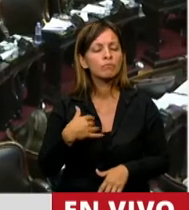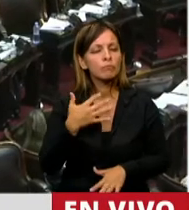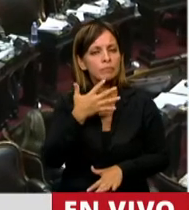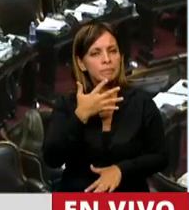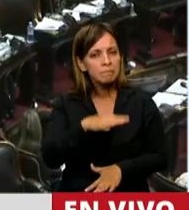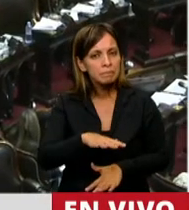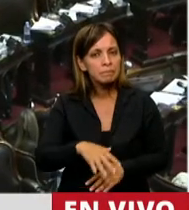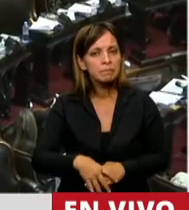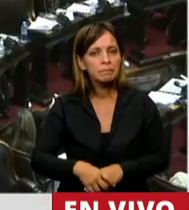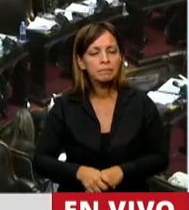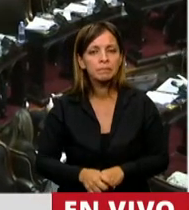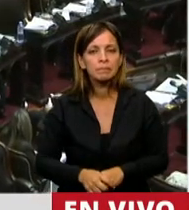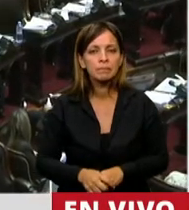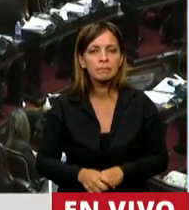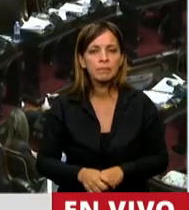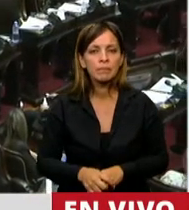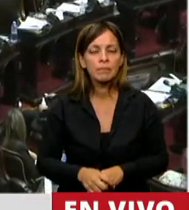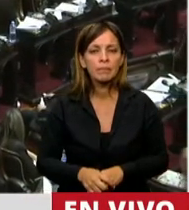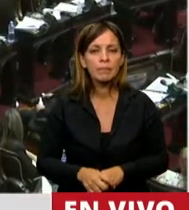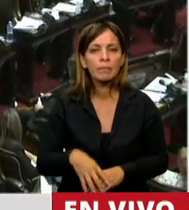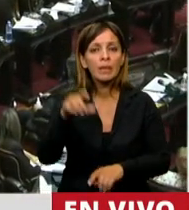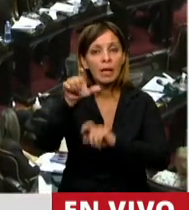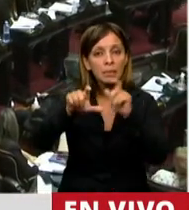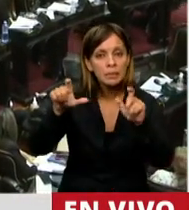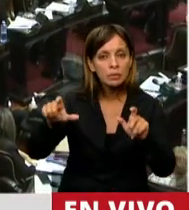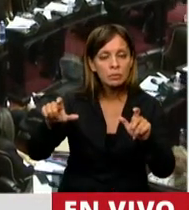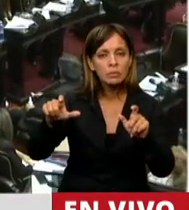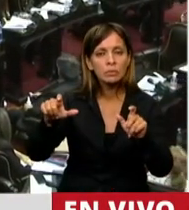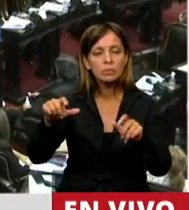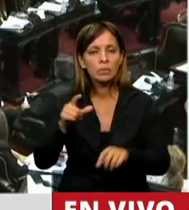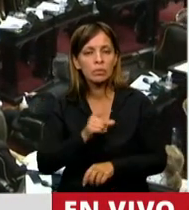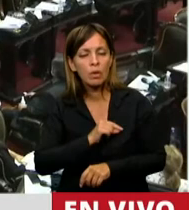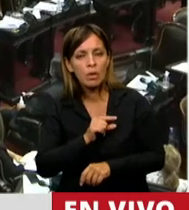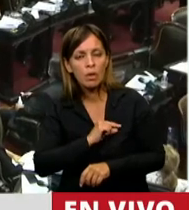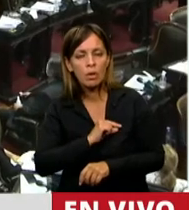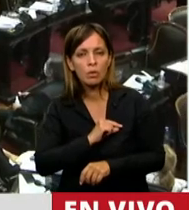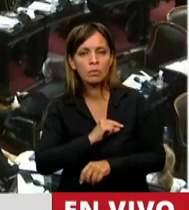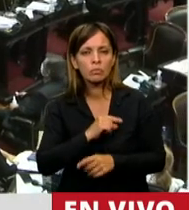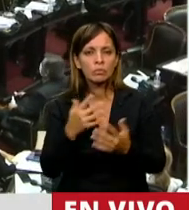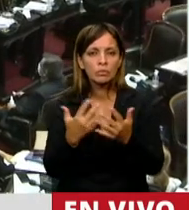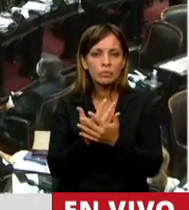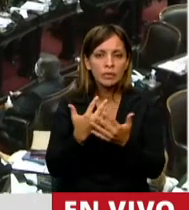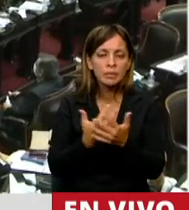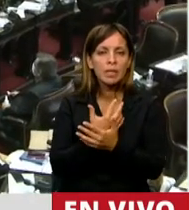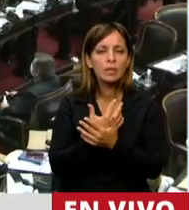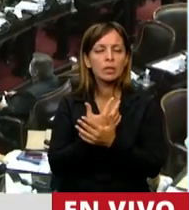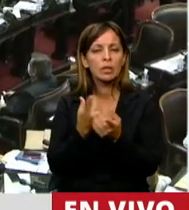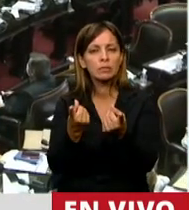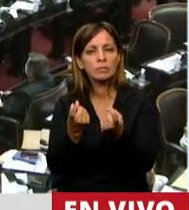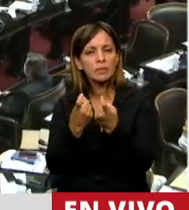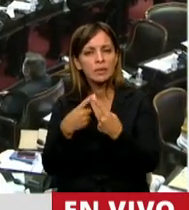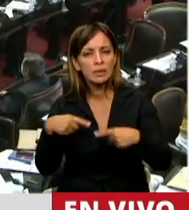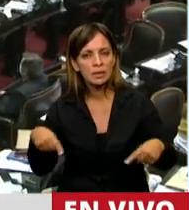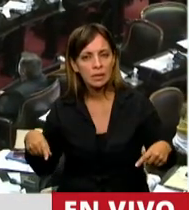solamente que las víctimas, los sufrimientos, los dolores, los pesares y las necesidades